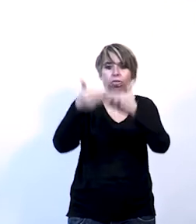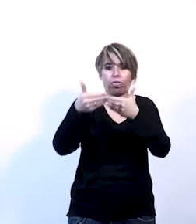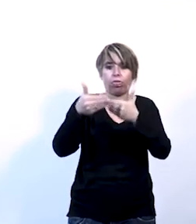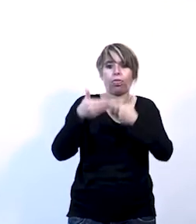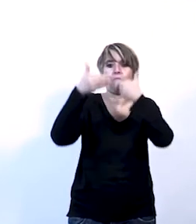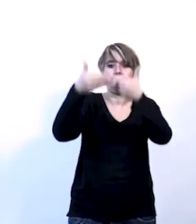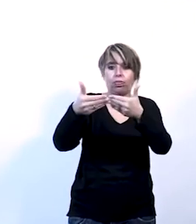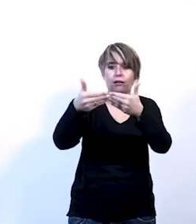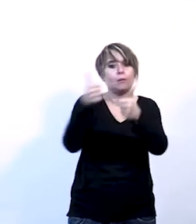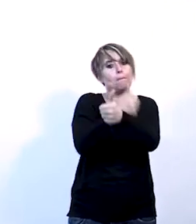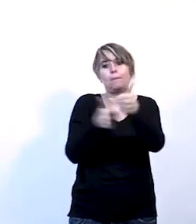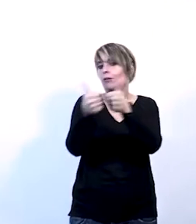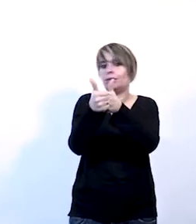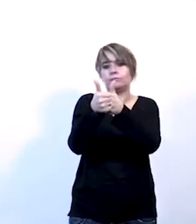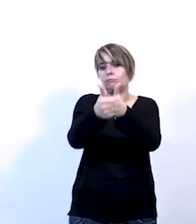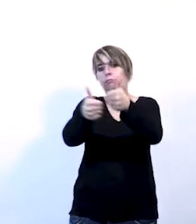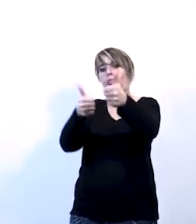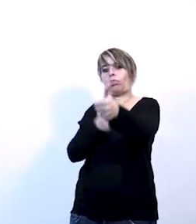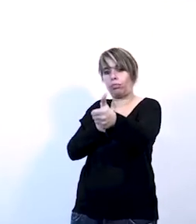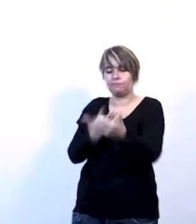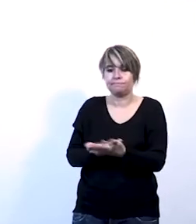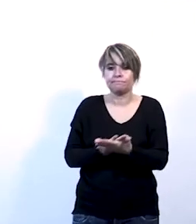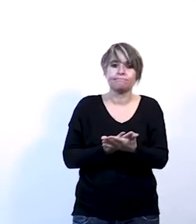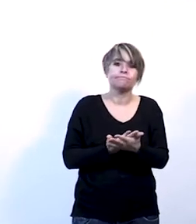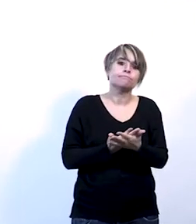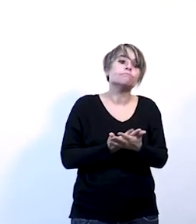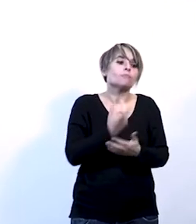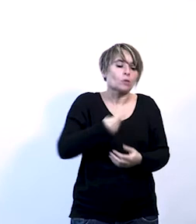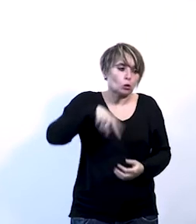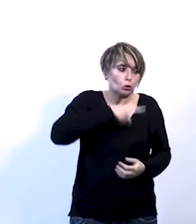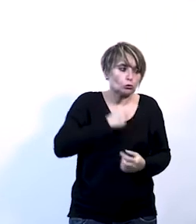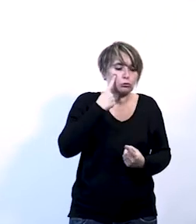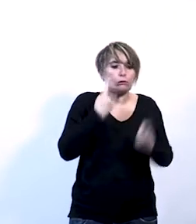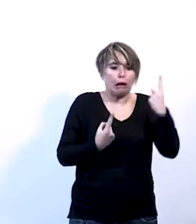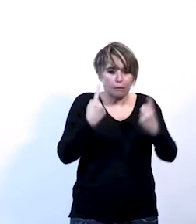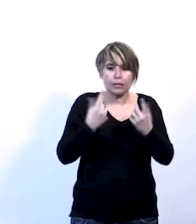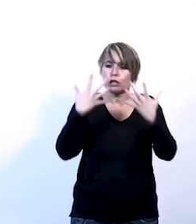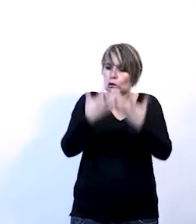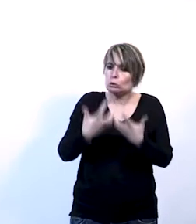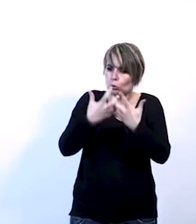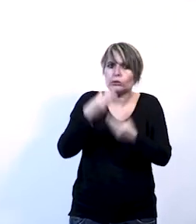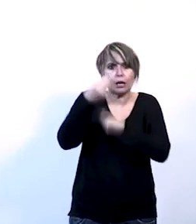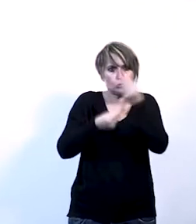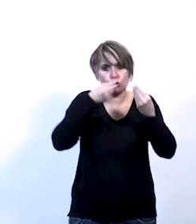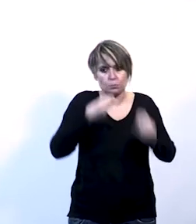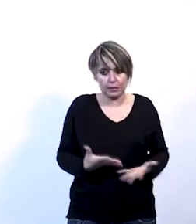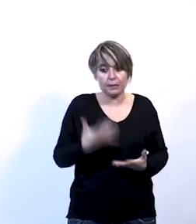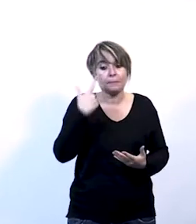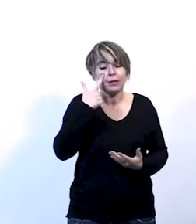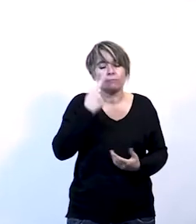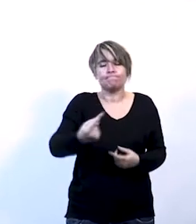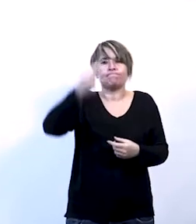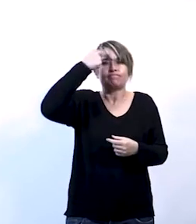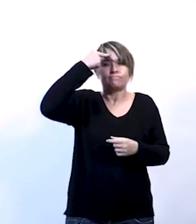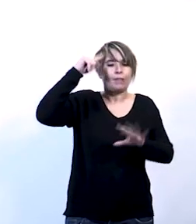pone en segundo plano. A veces no, a veces hemos tenido esa lucha bastante bien, pero lo que tenemos que